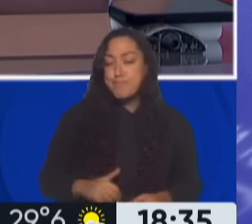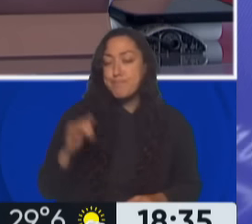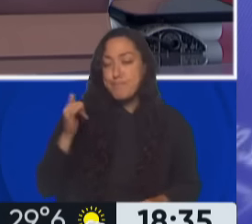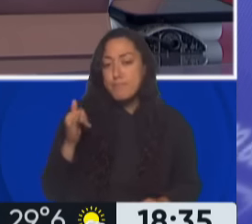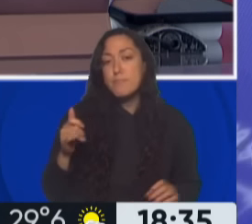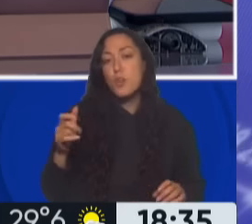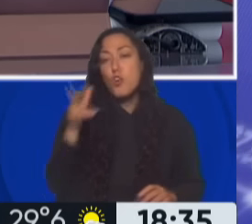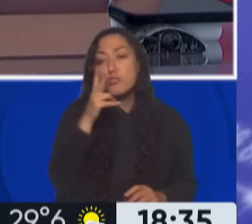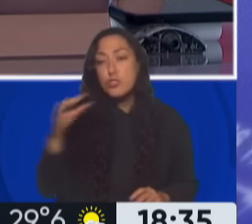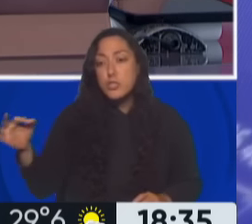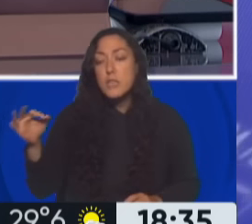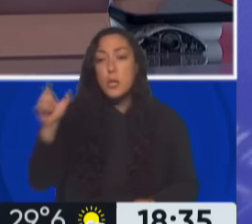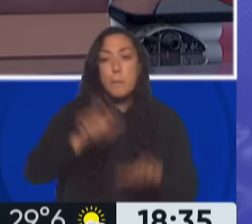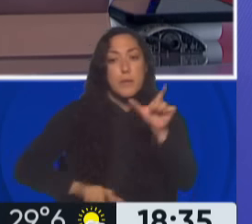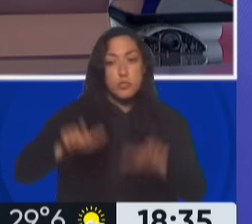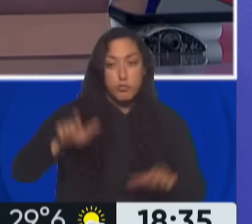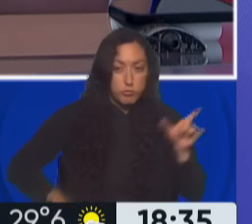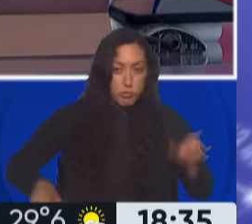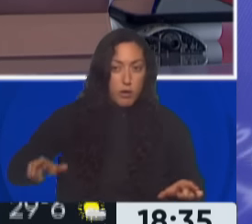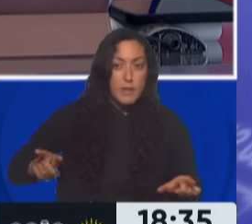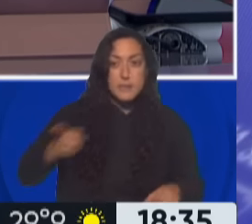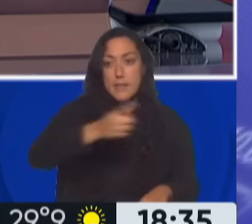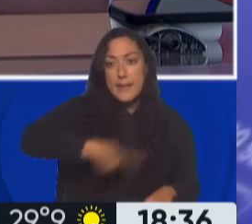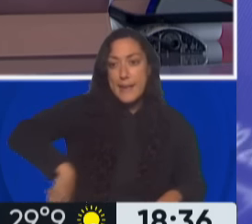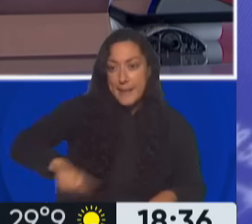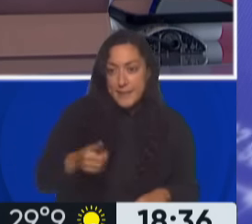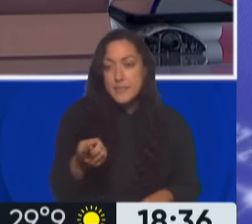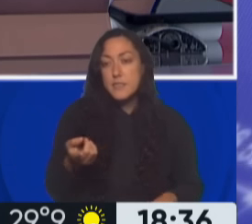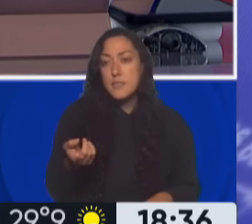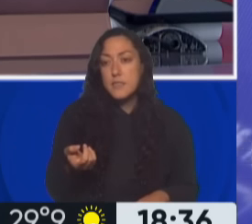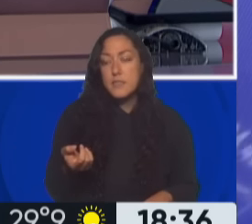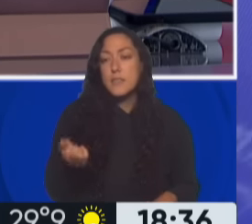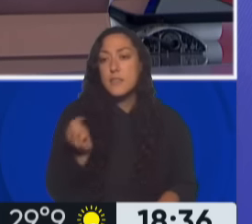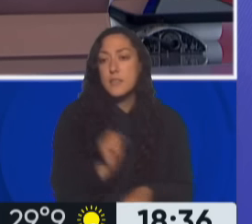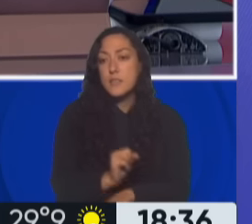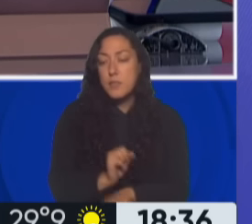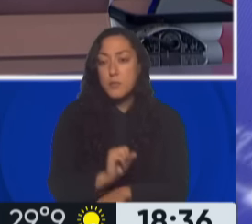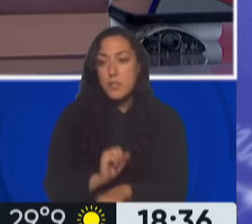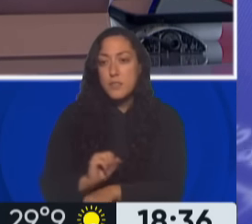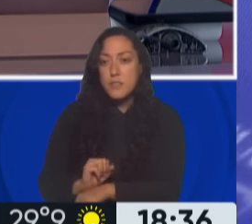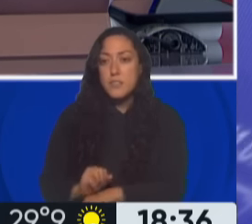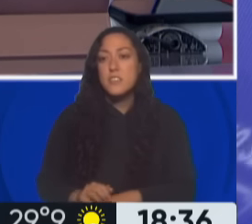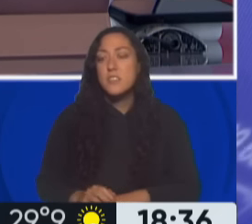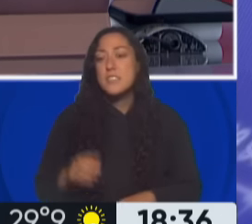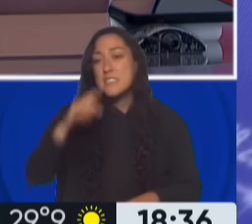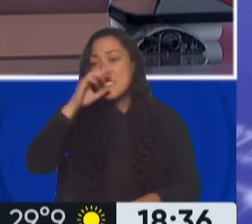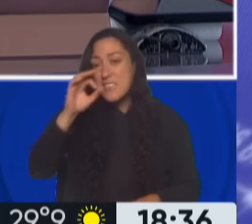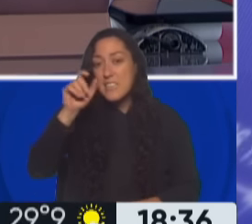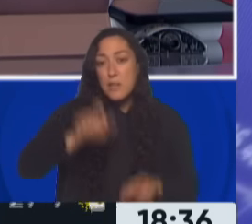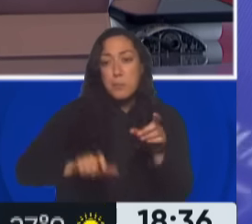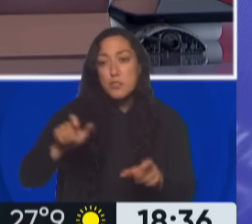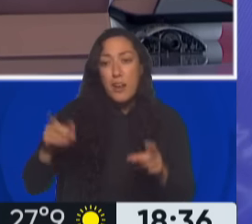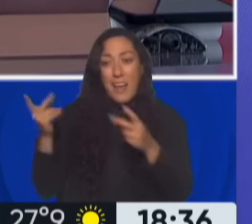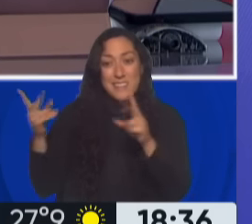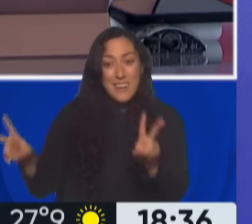más de 800 personas que fueron en la cárcel, digamos, más de 70 eran extranjeros. Así que, Dani, no